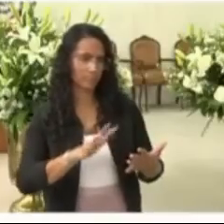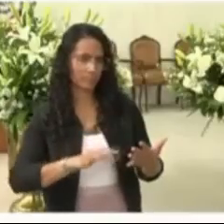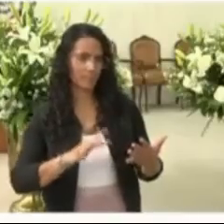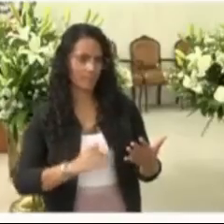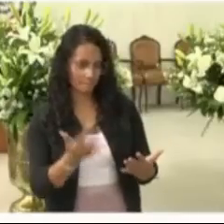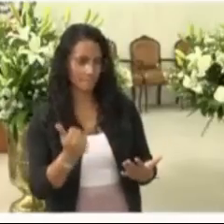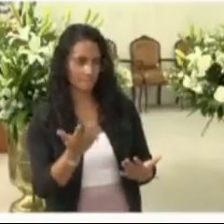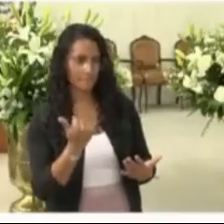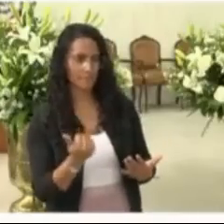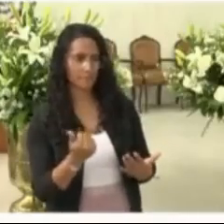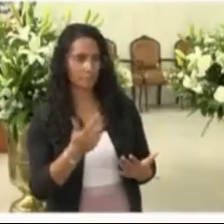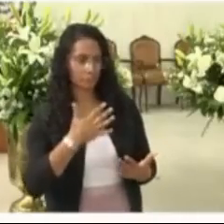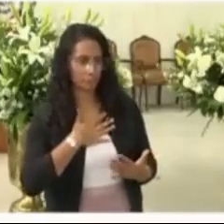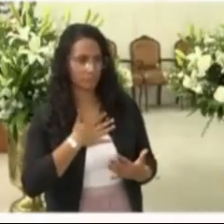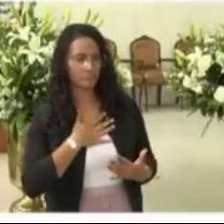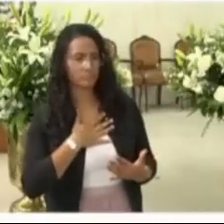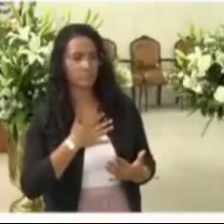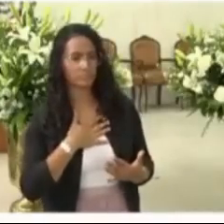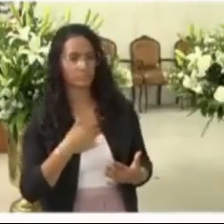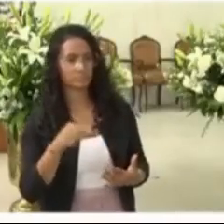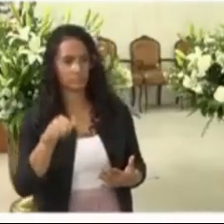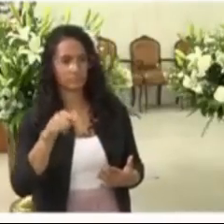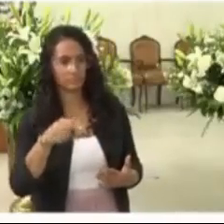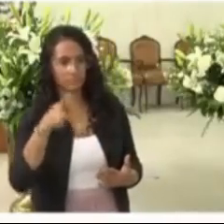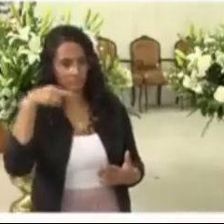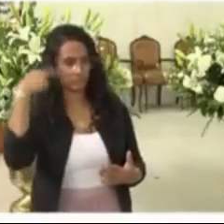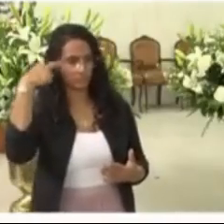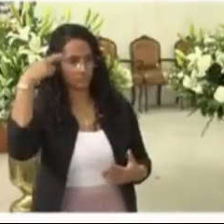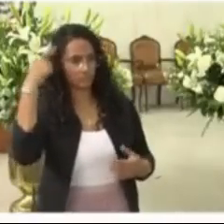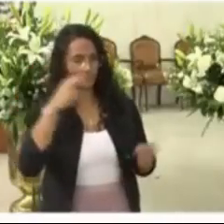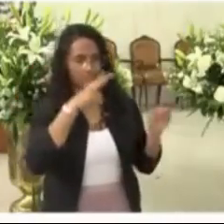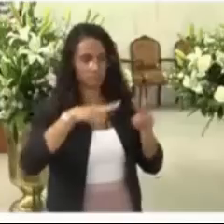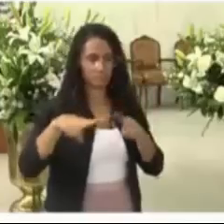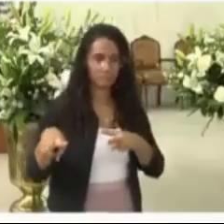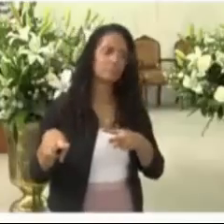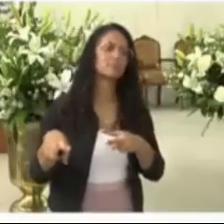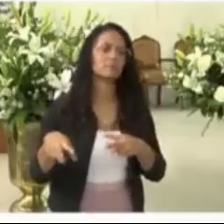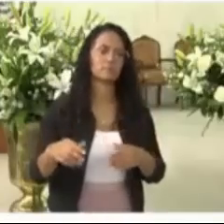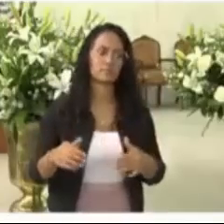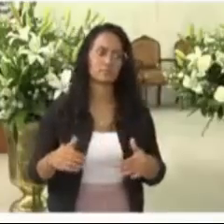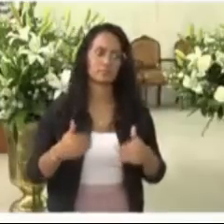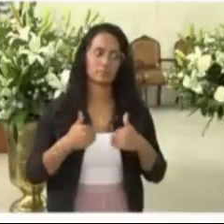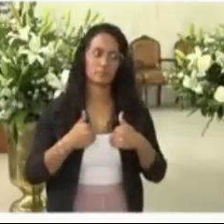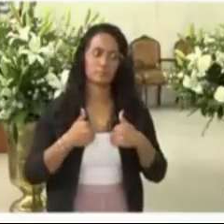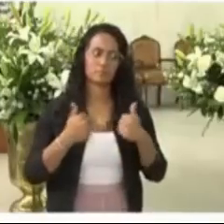escuchó lo que en aquel libro estaba escrito,